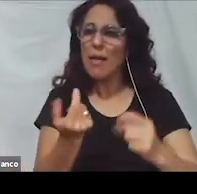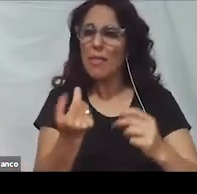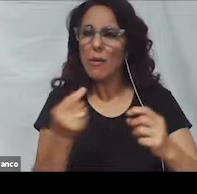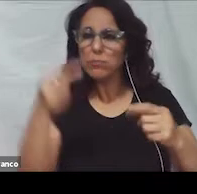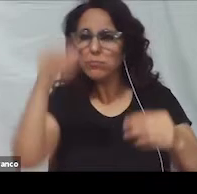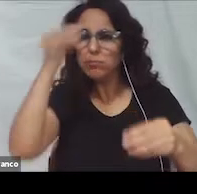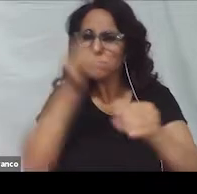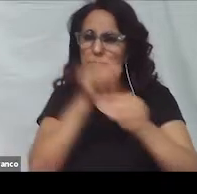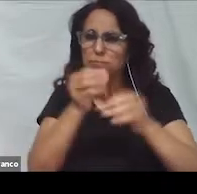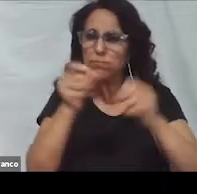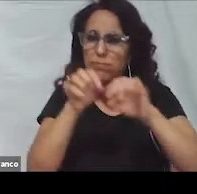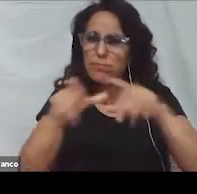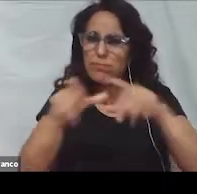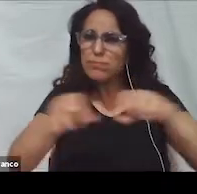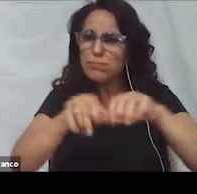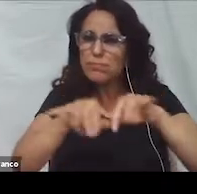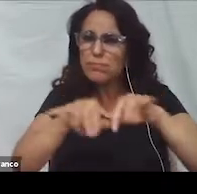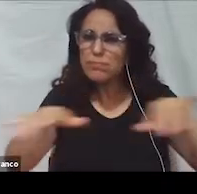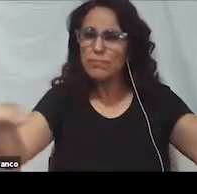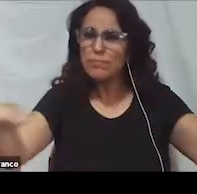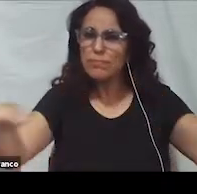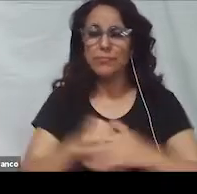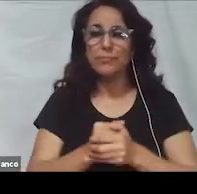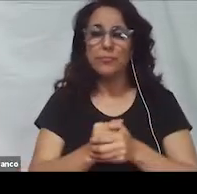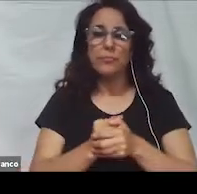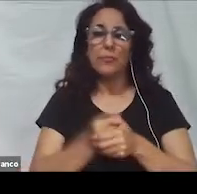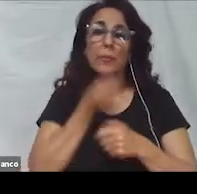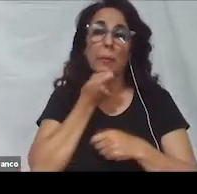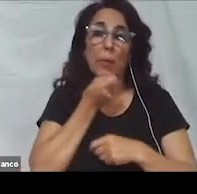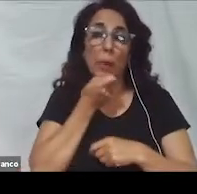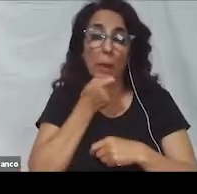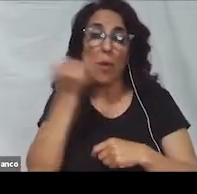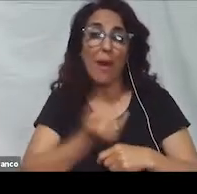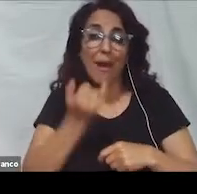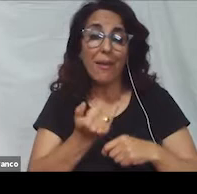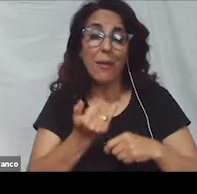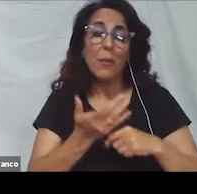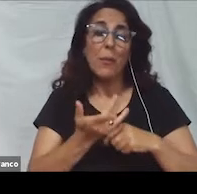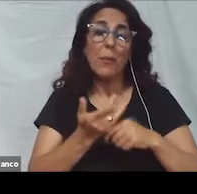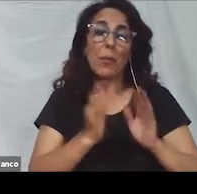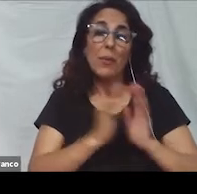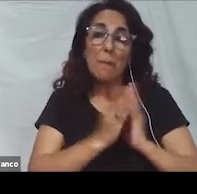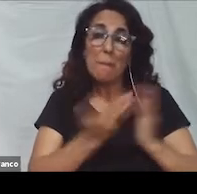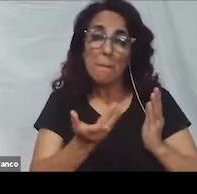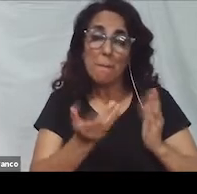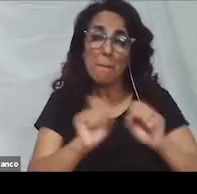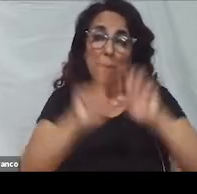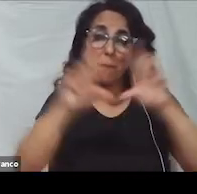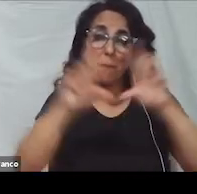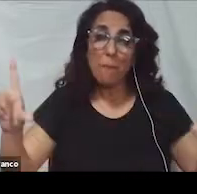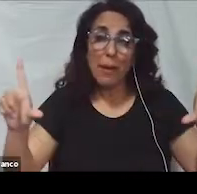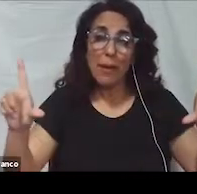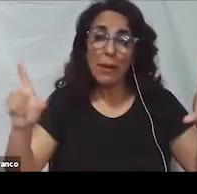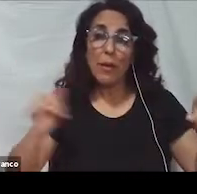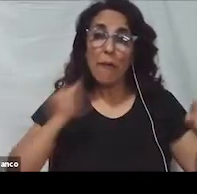Bien, por citarles un ejemplo. Supónganse que hay una página en la que tenemos un video y ese video